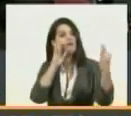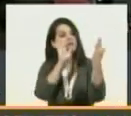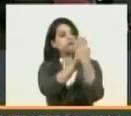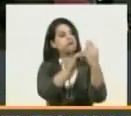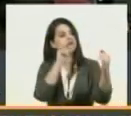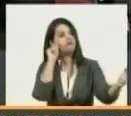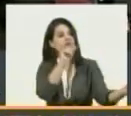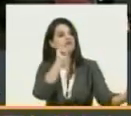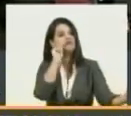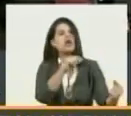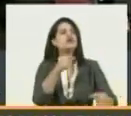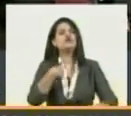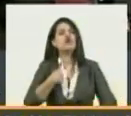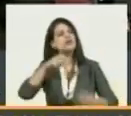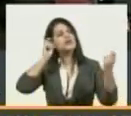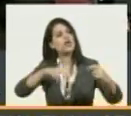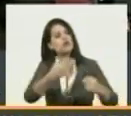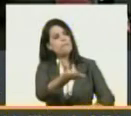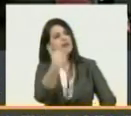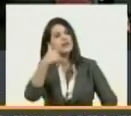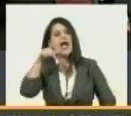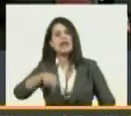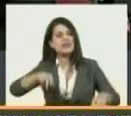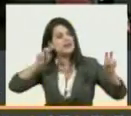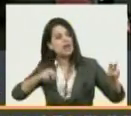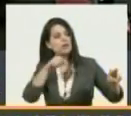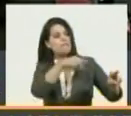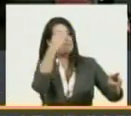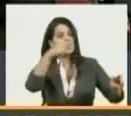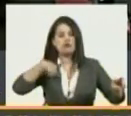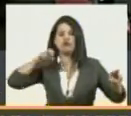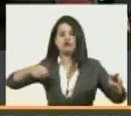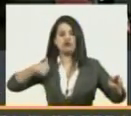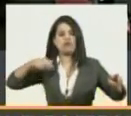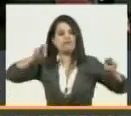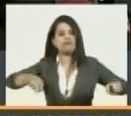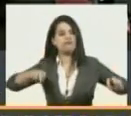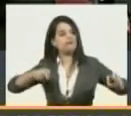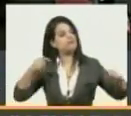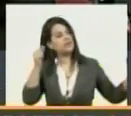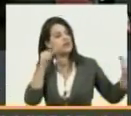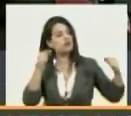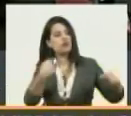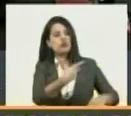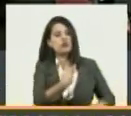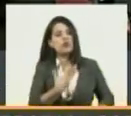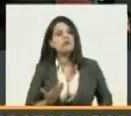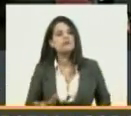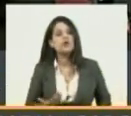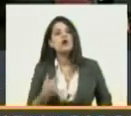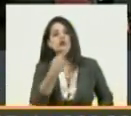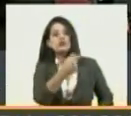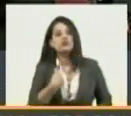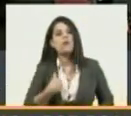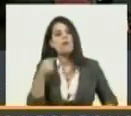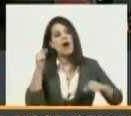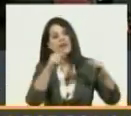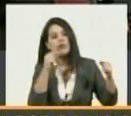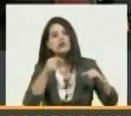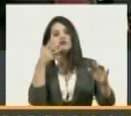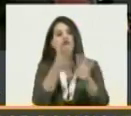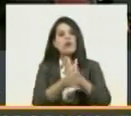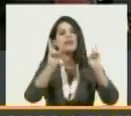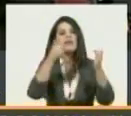confrontarlo. Lo llamo a un debate, si usted quiere, público, en Cancún. Vamos a debatir sobre